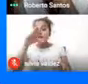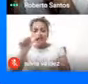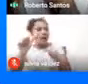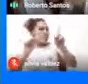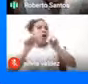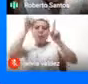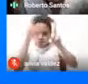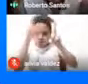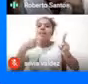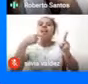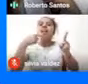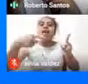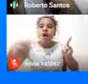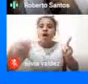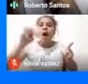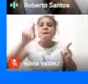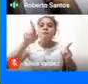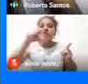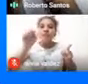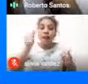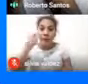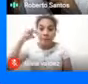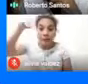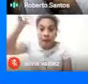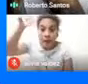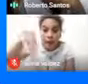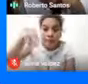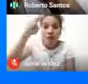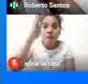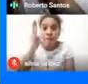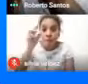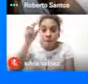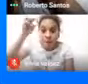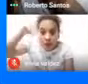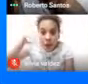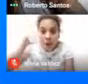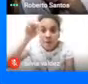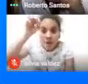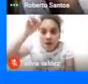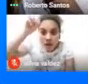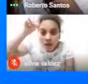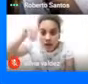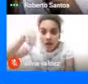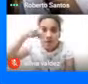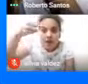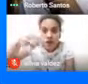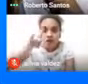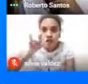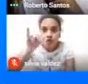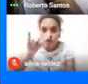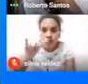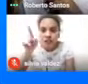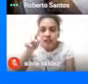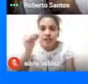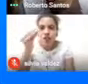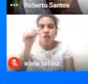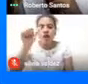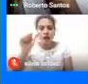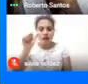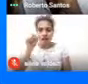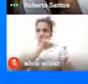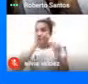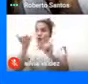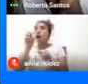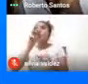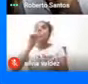Como lo escriben Normalmente En Wikipedia Ok Perfecto Listo